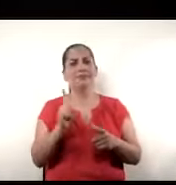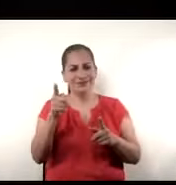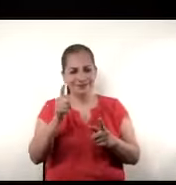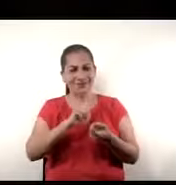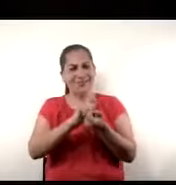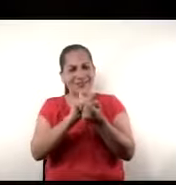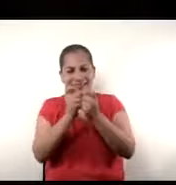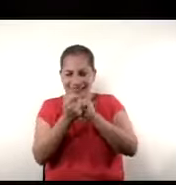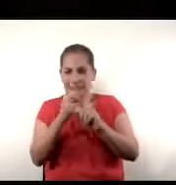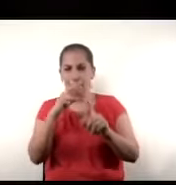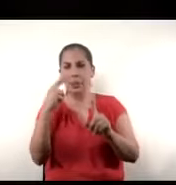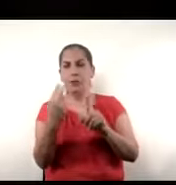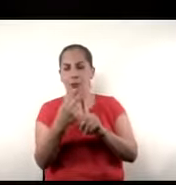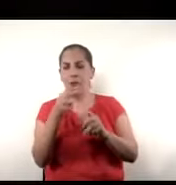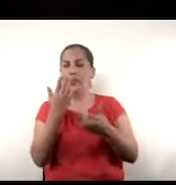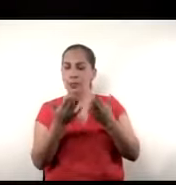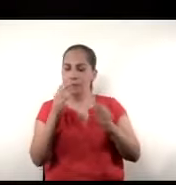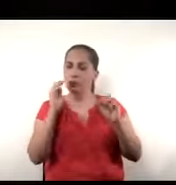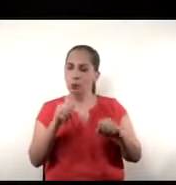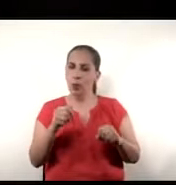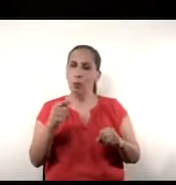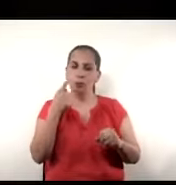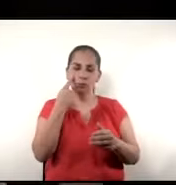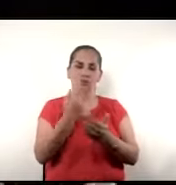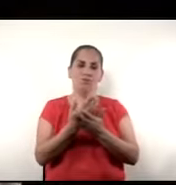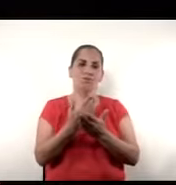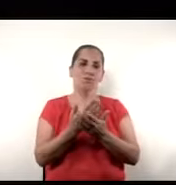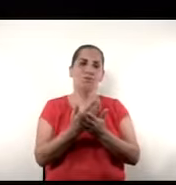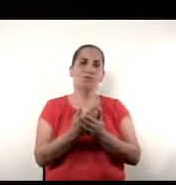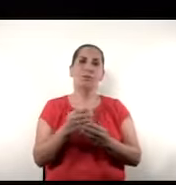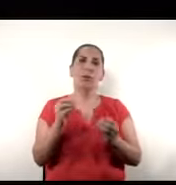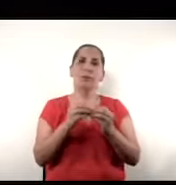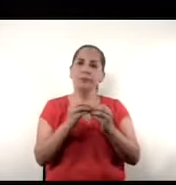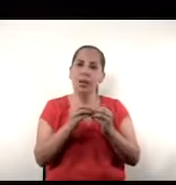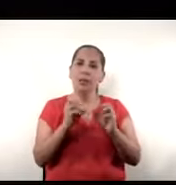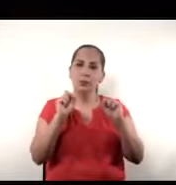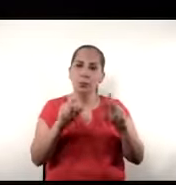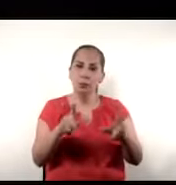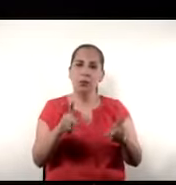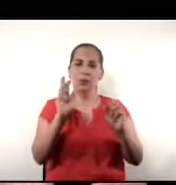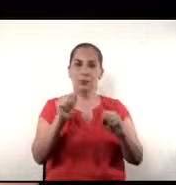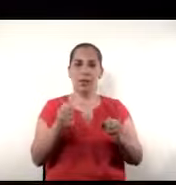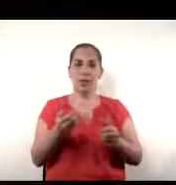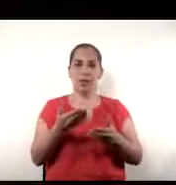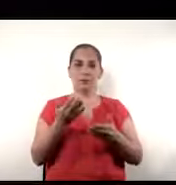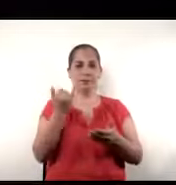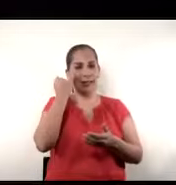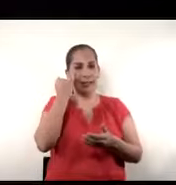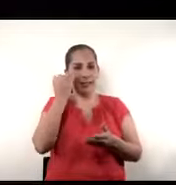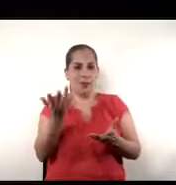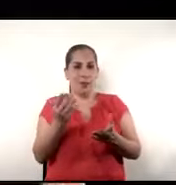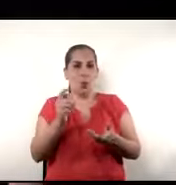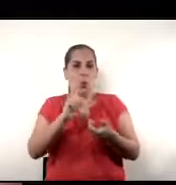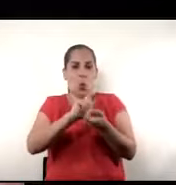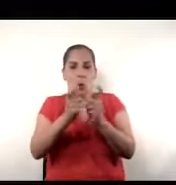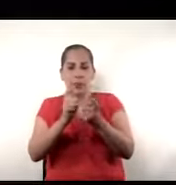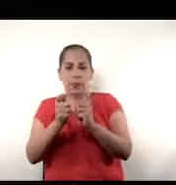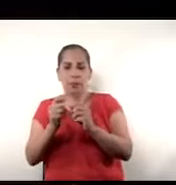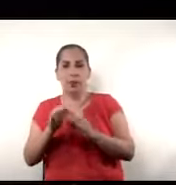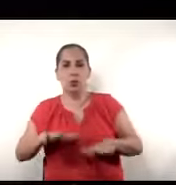cambiando el enfoque, probablemente vamos a empezar a encontrar más adeptos a la idea de un ordenamiento territorial